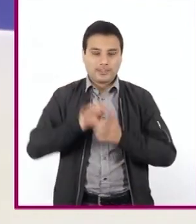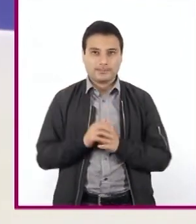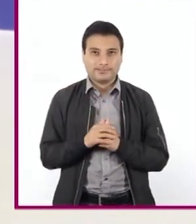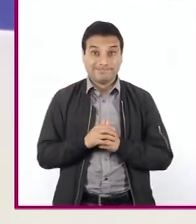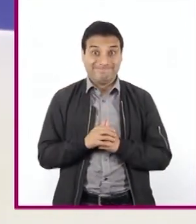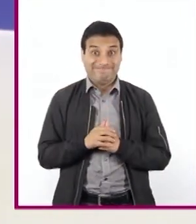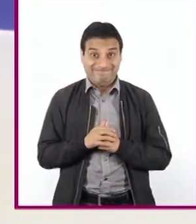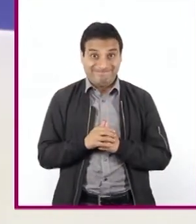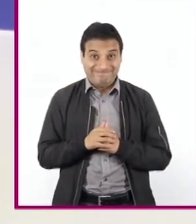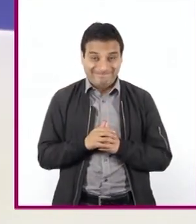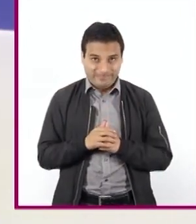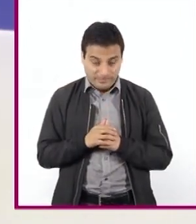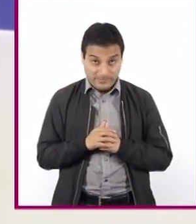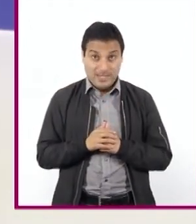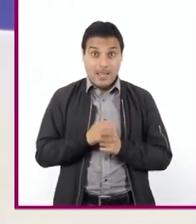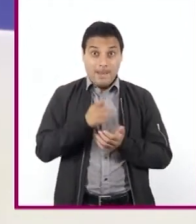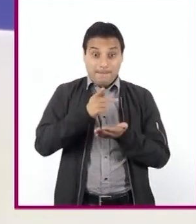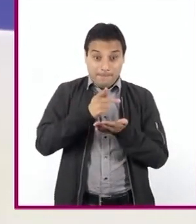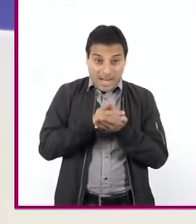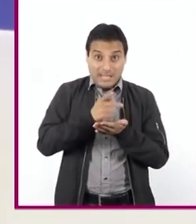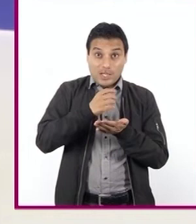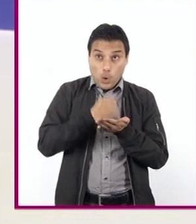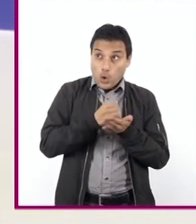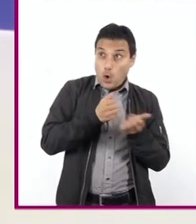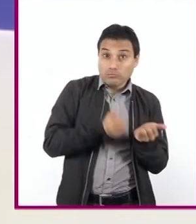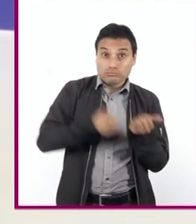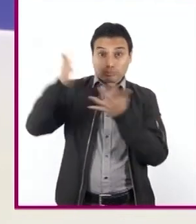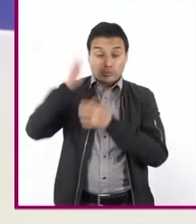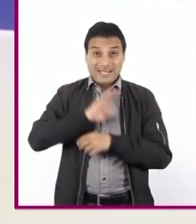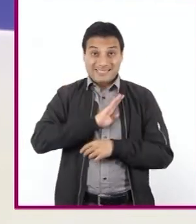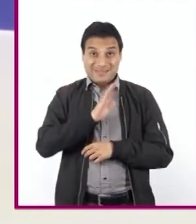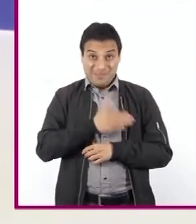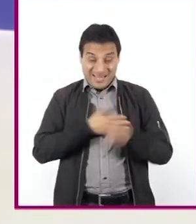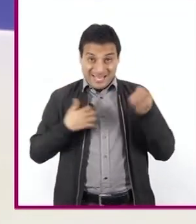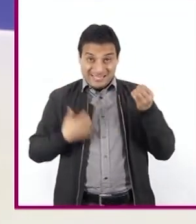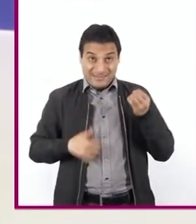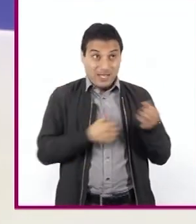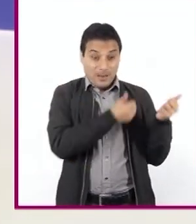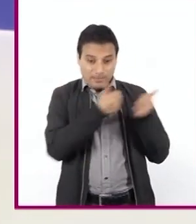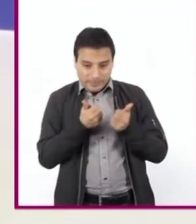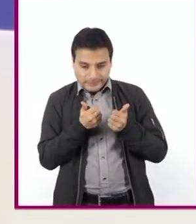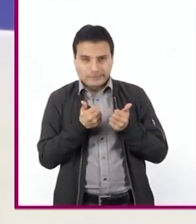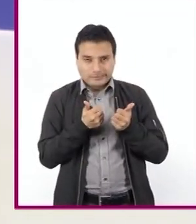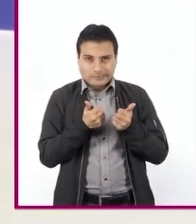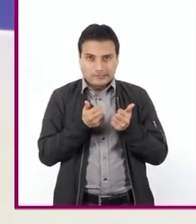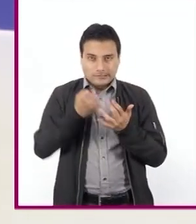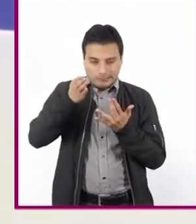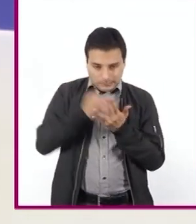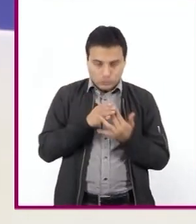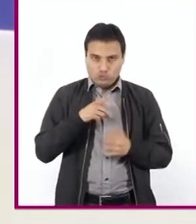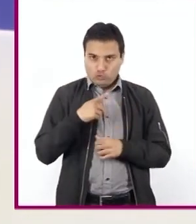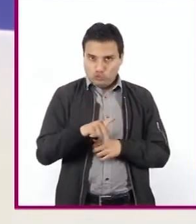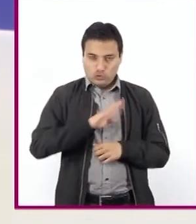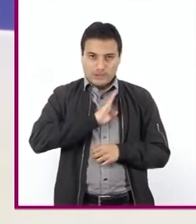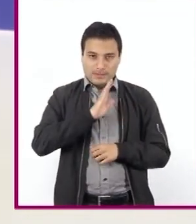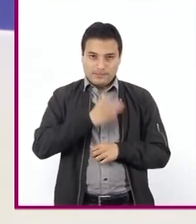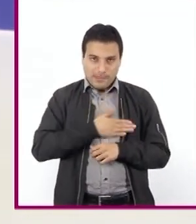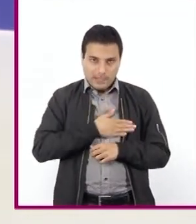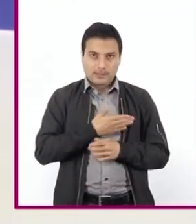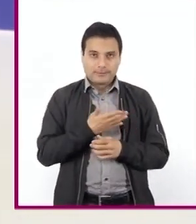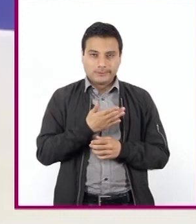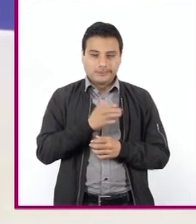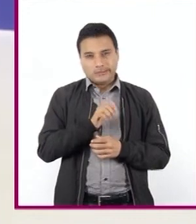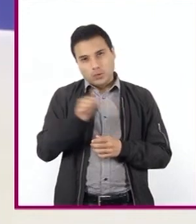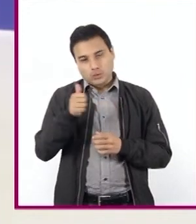llegaban a Sevilla, solo una parte se quedaba en España y el resto paraba en otras manos y países